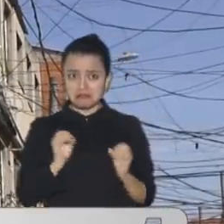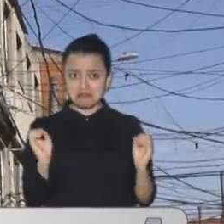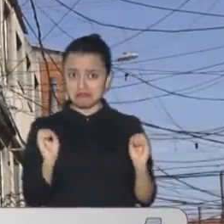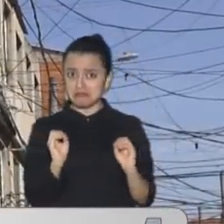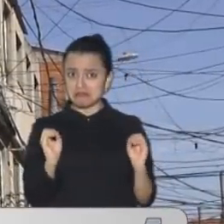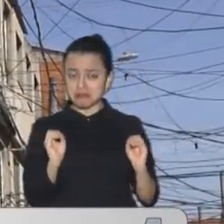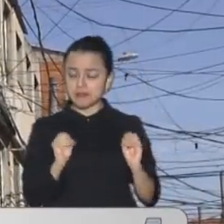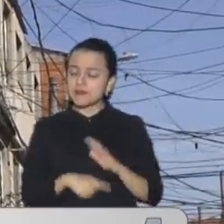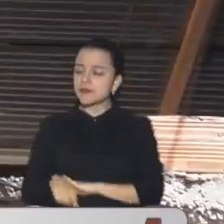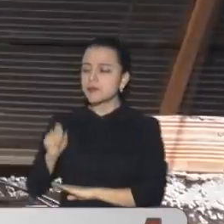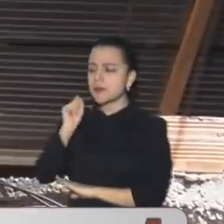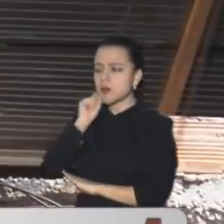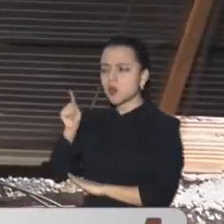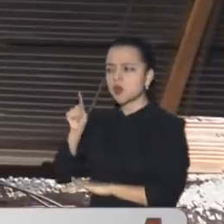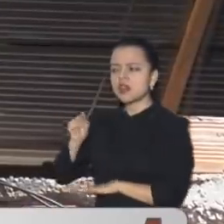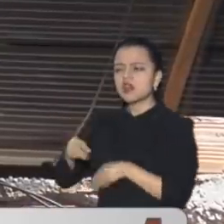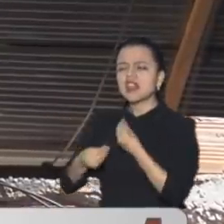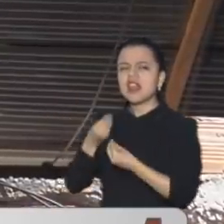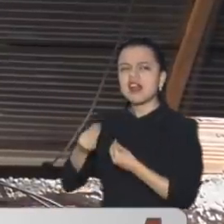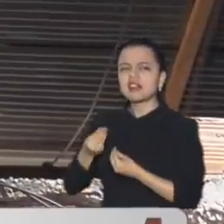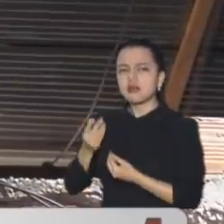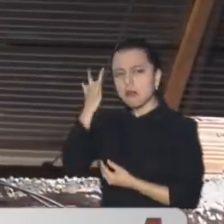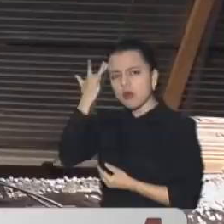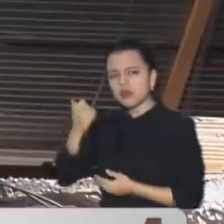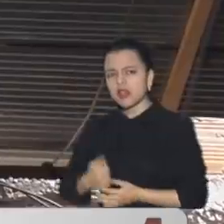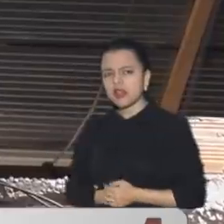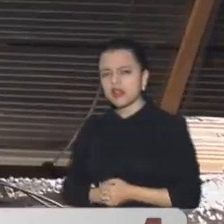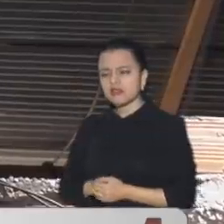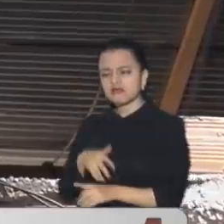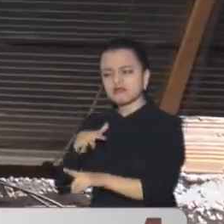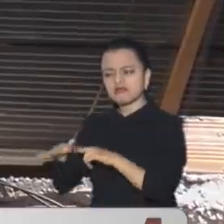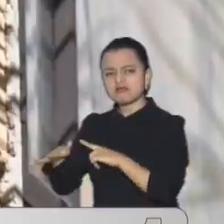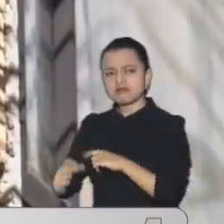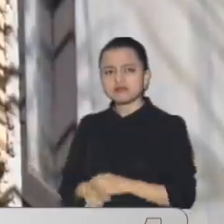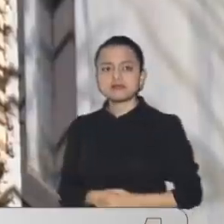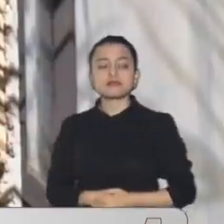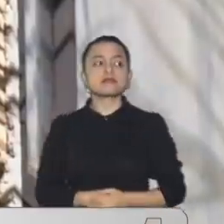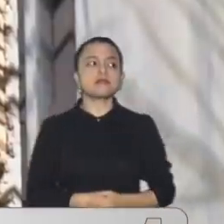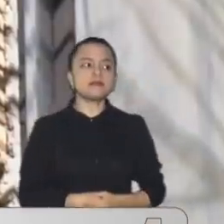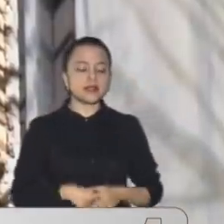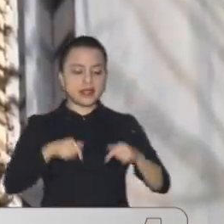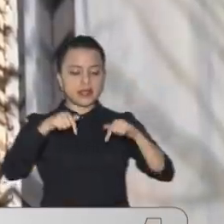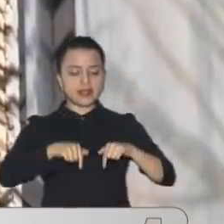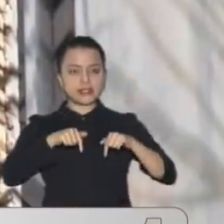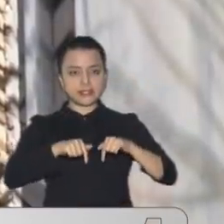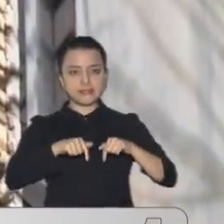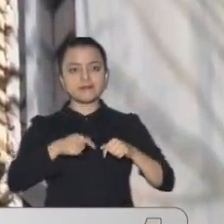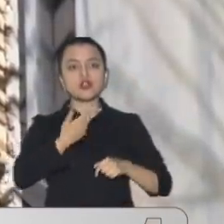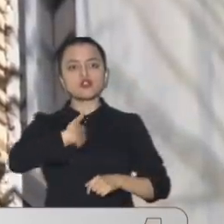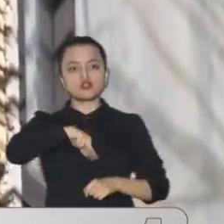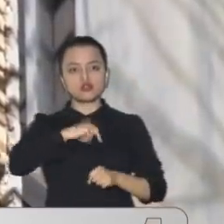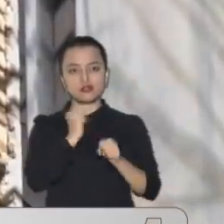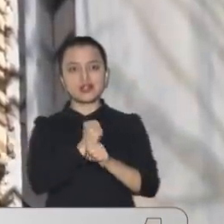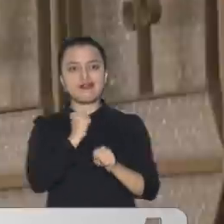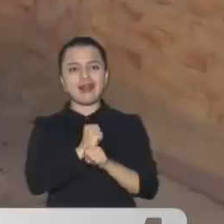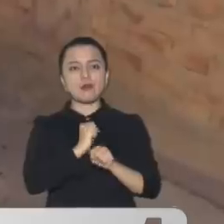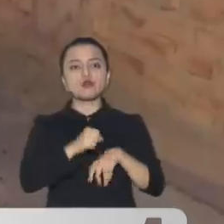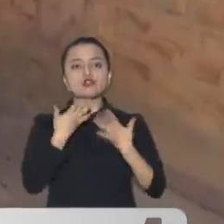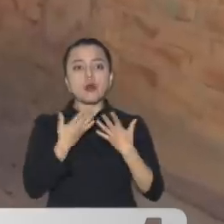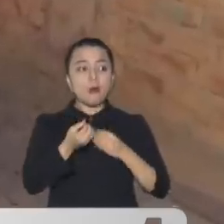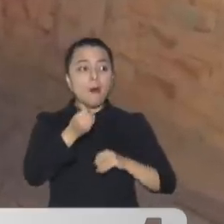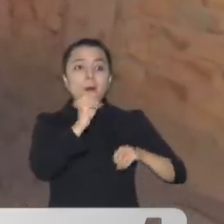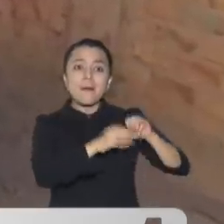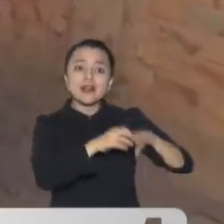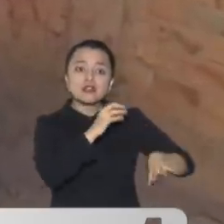labor, a qué se dedican ustedes, porque se han visto afectados. La mayoría de familias de este barrio son personas recicladoras, pues es la